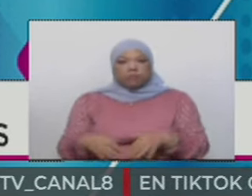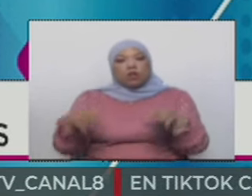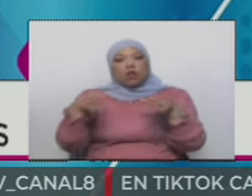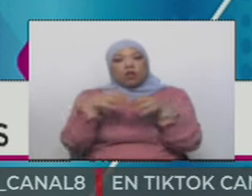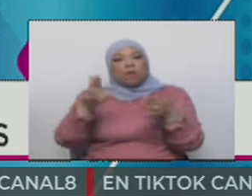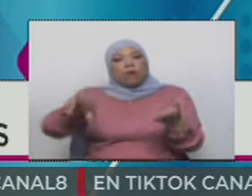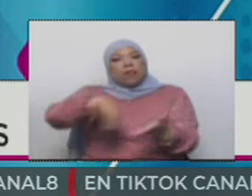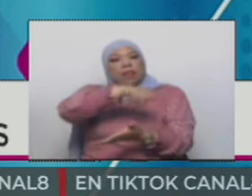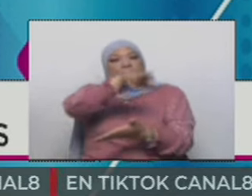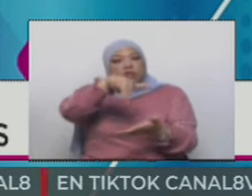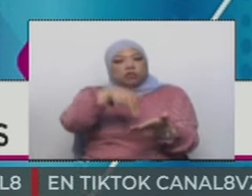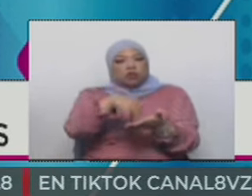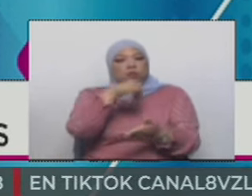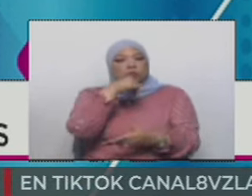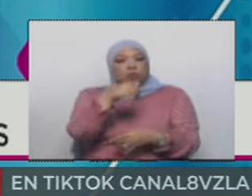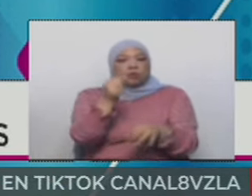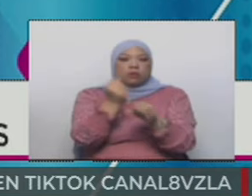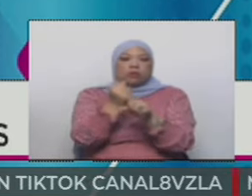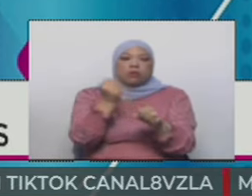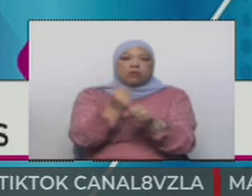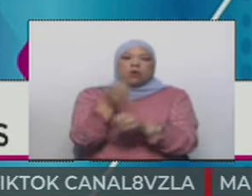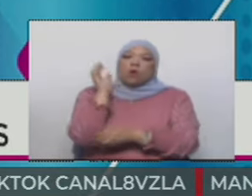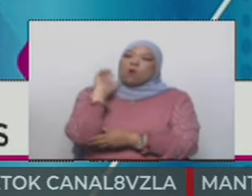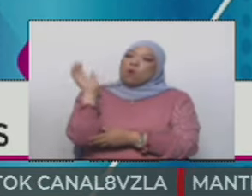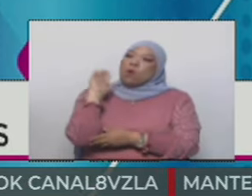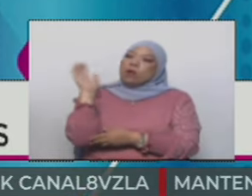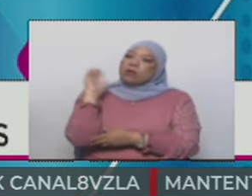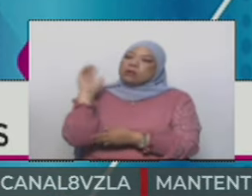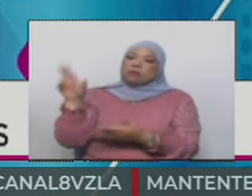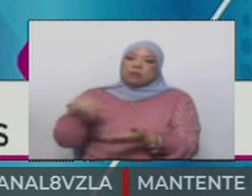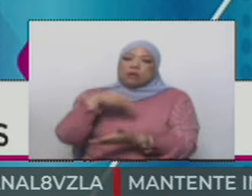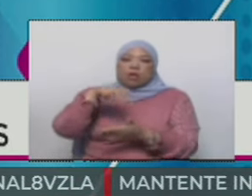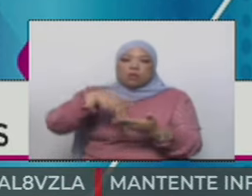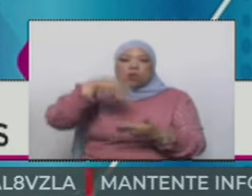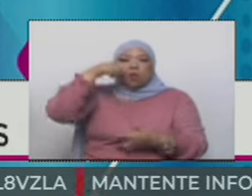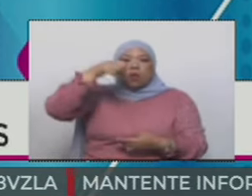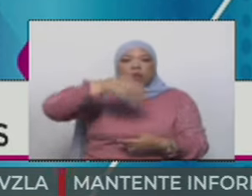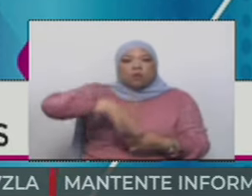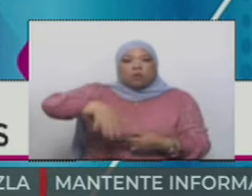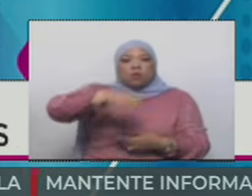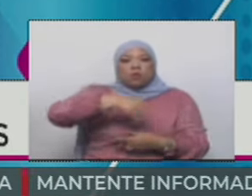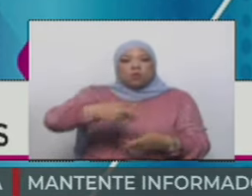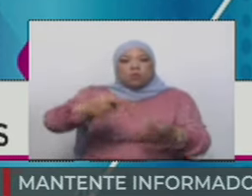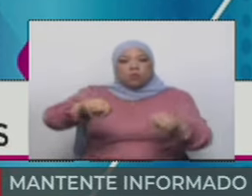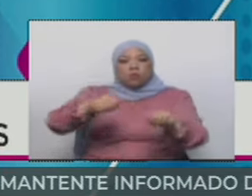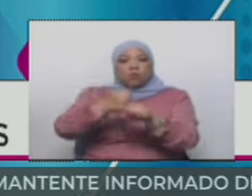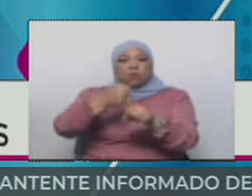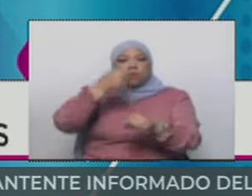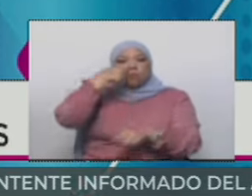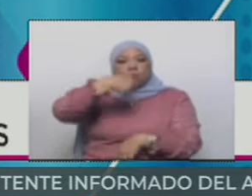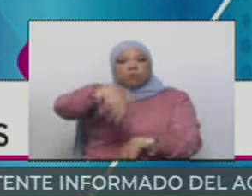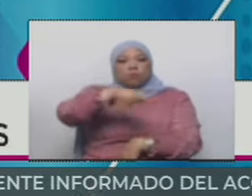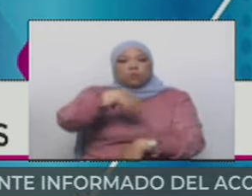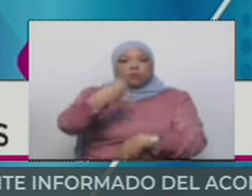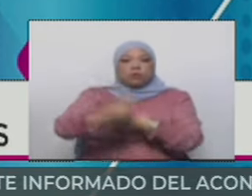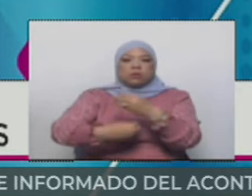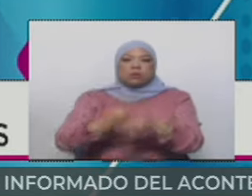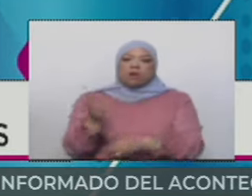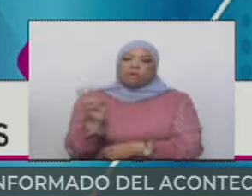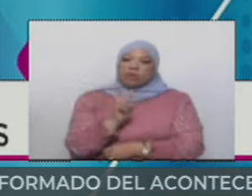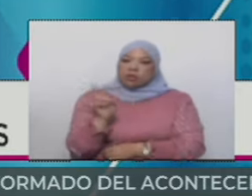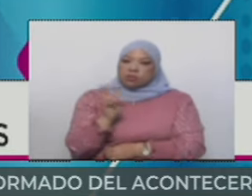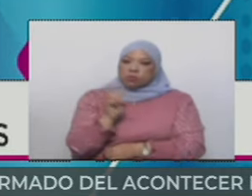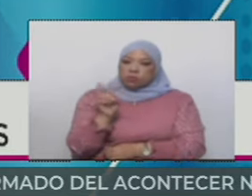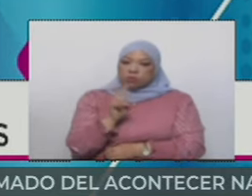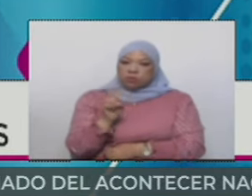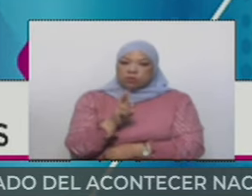nacional del Congreso Nacional del Pueblo del Bloque Histórico Popular, que han recorrido el país.